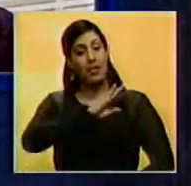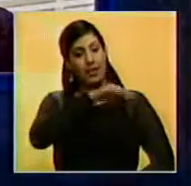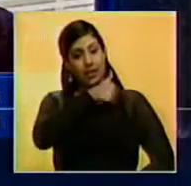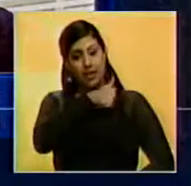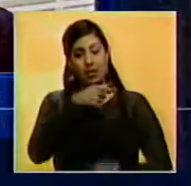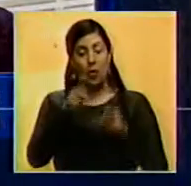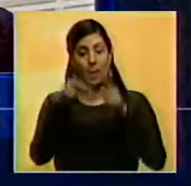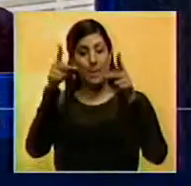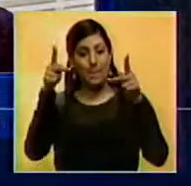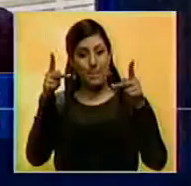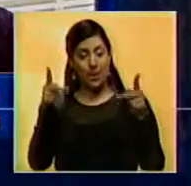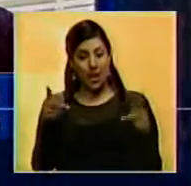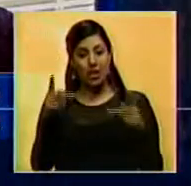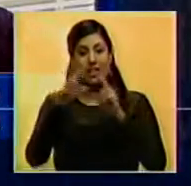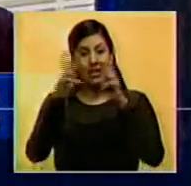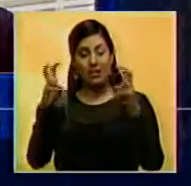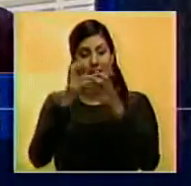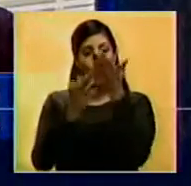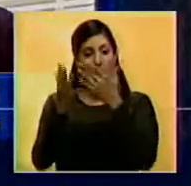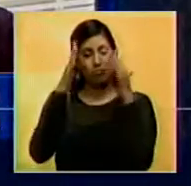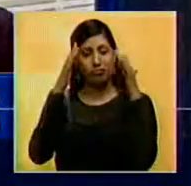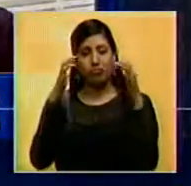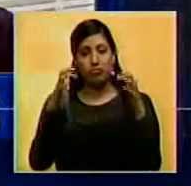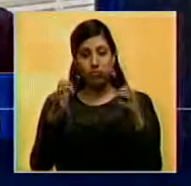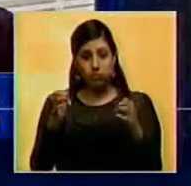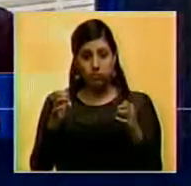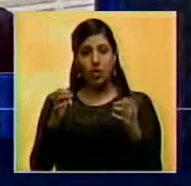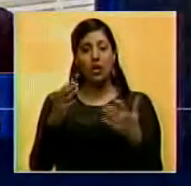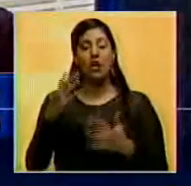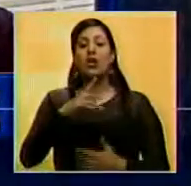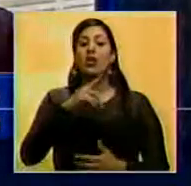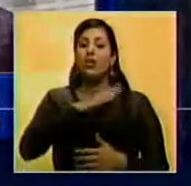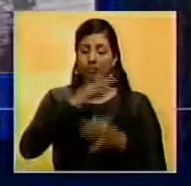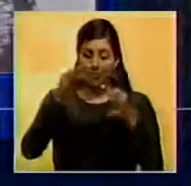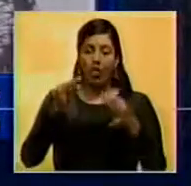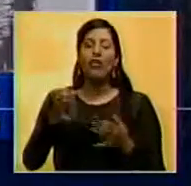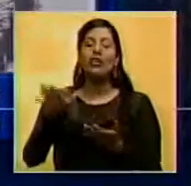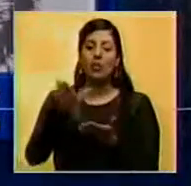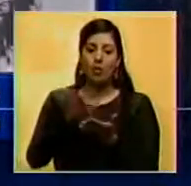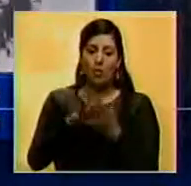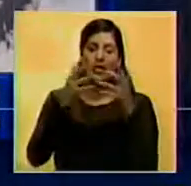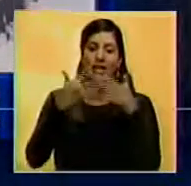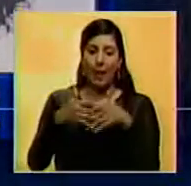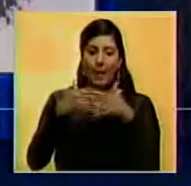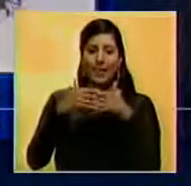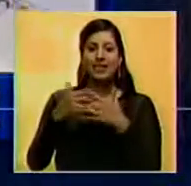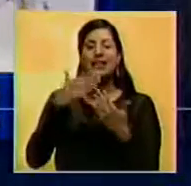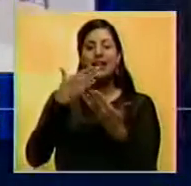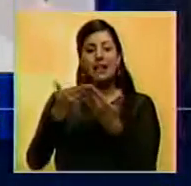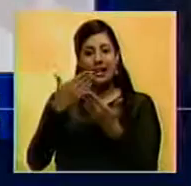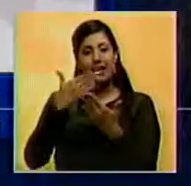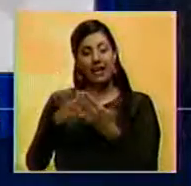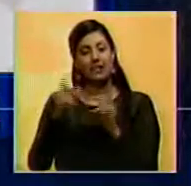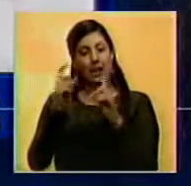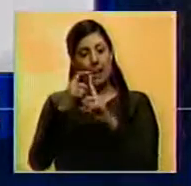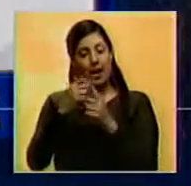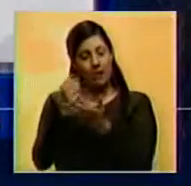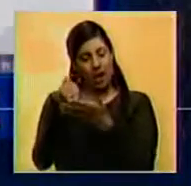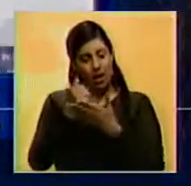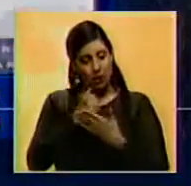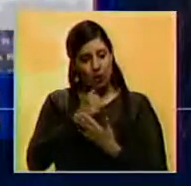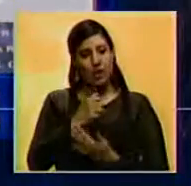del medio especializado en investigación y economía, Guzmán González Urdaneta, confirmó la muerte del empresario y agradeció las palabras de